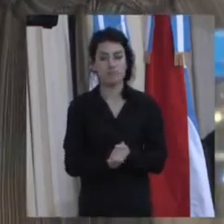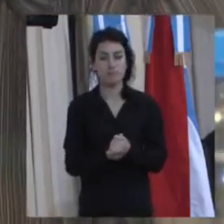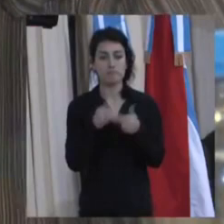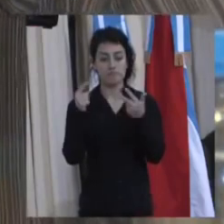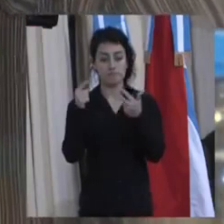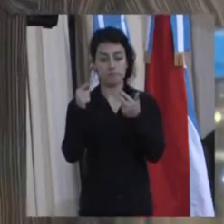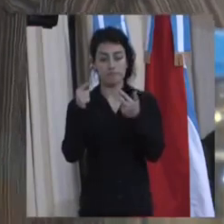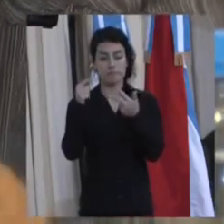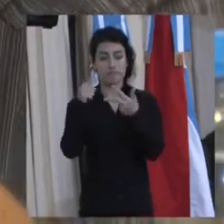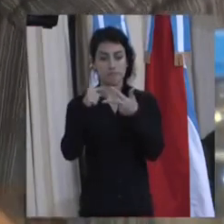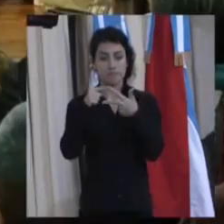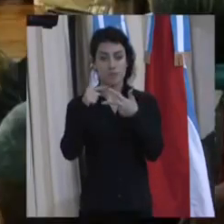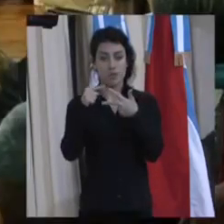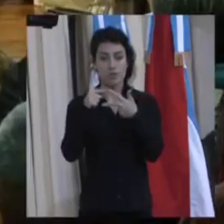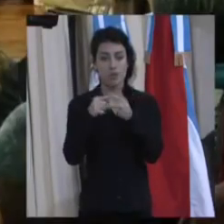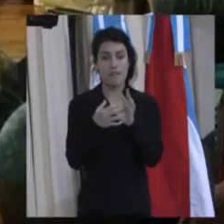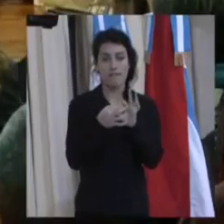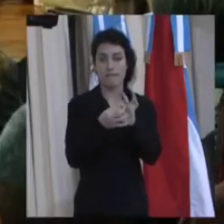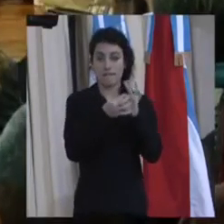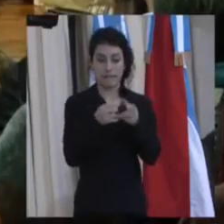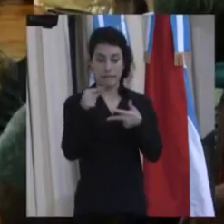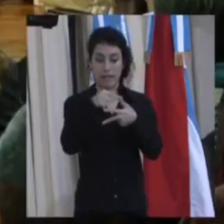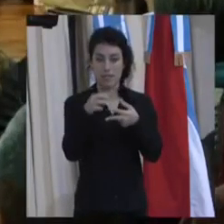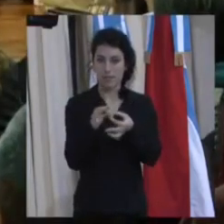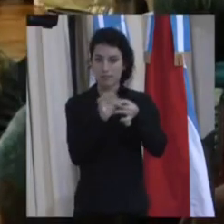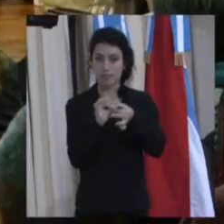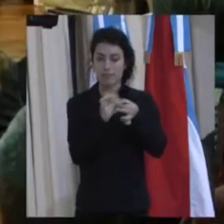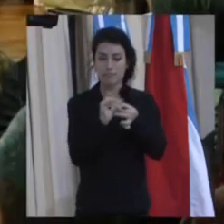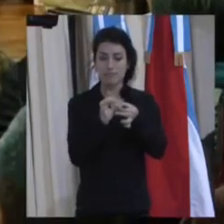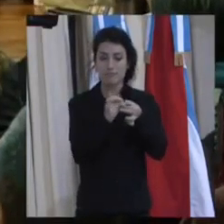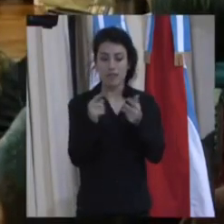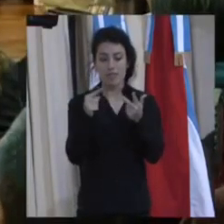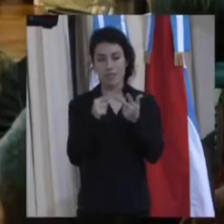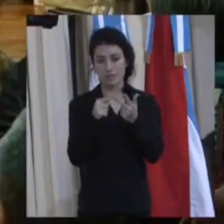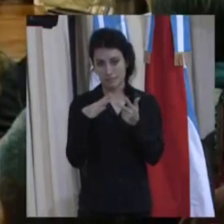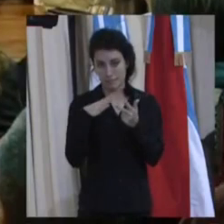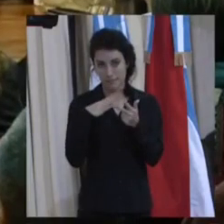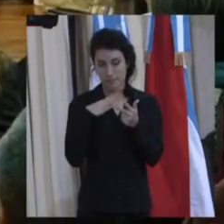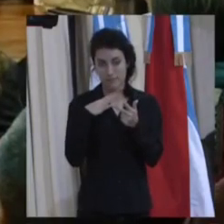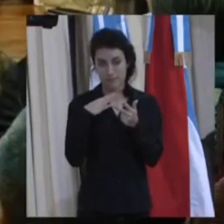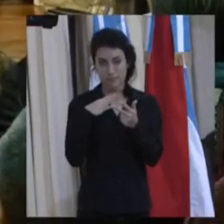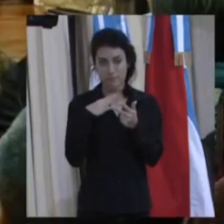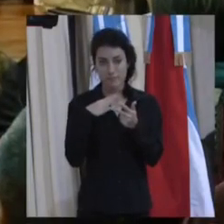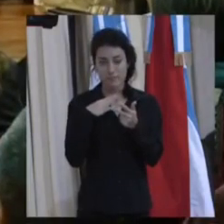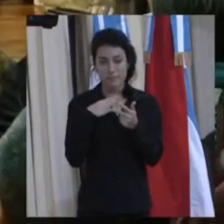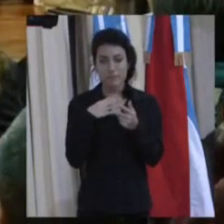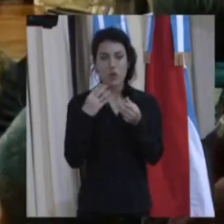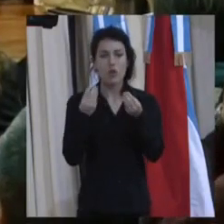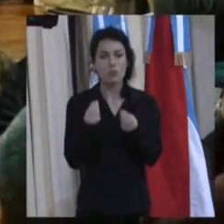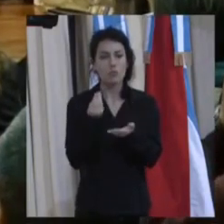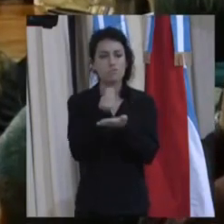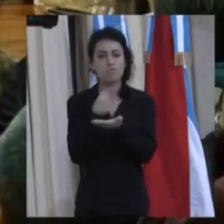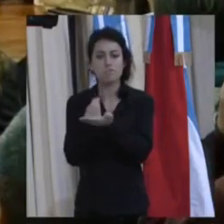también está asociada a este primer elemento, que es el que la CRES no ha concluido, es cuál fue la presencia de